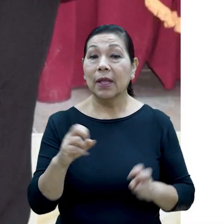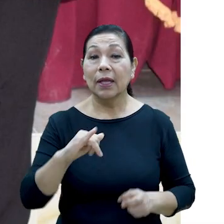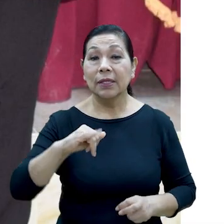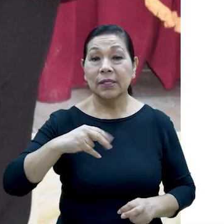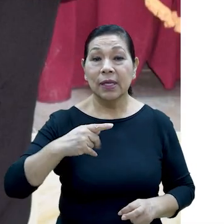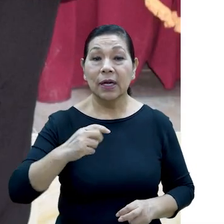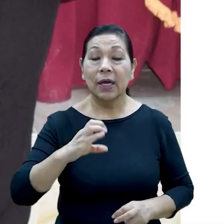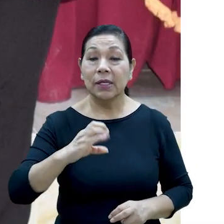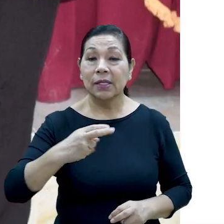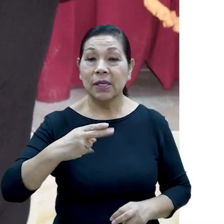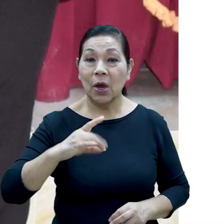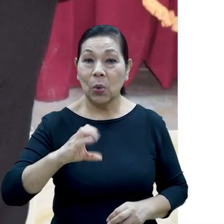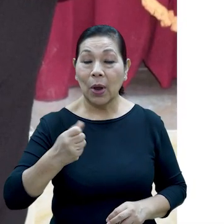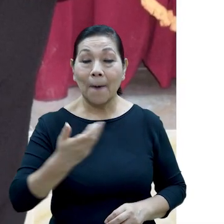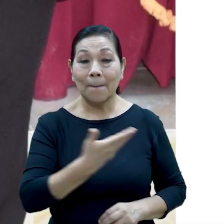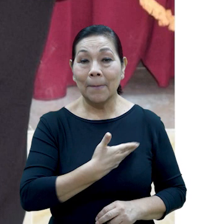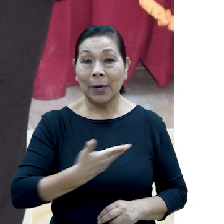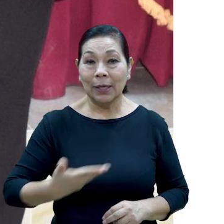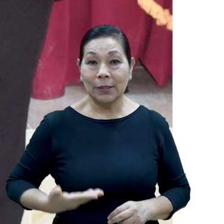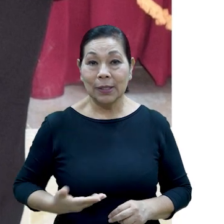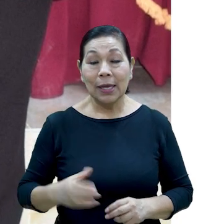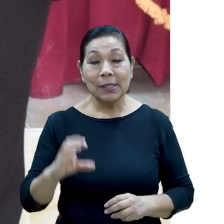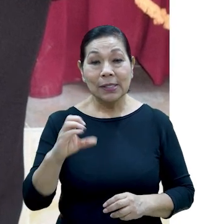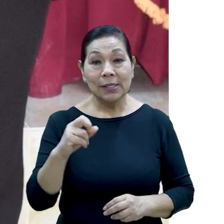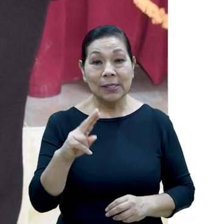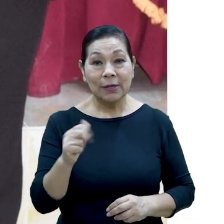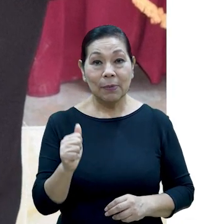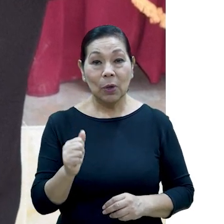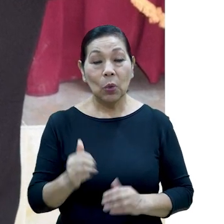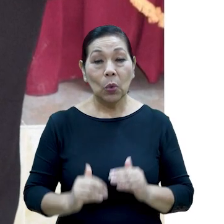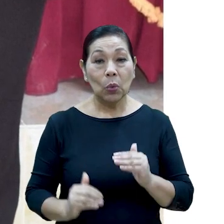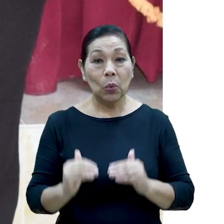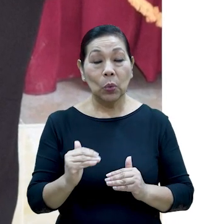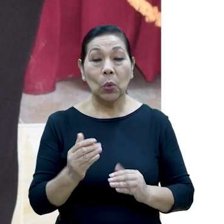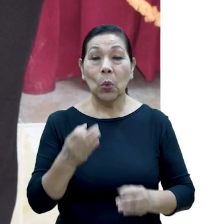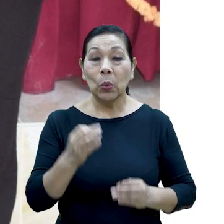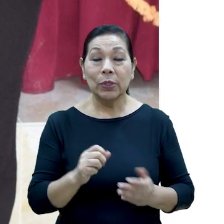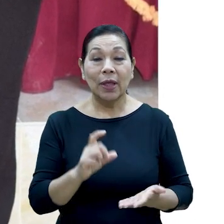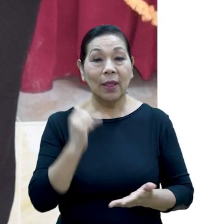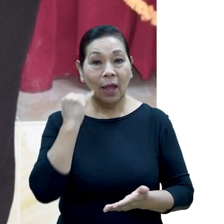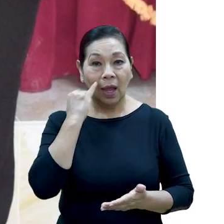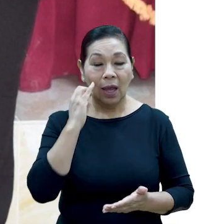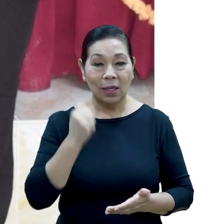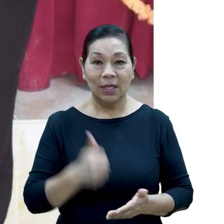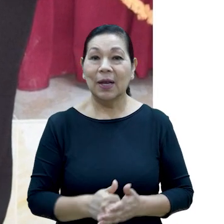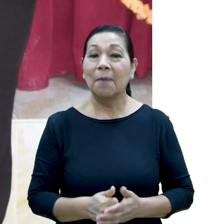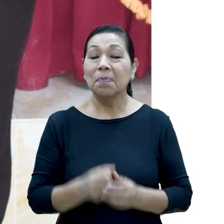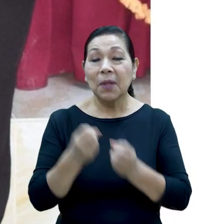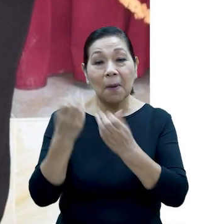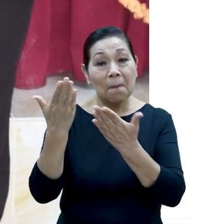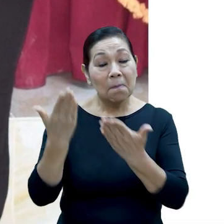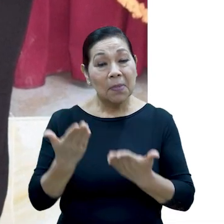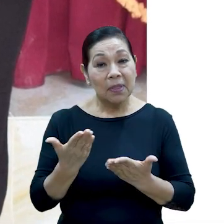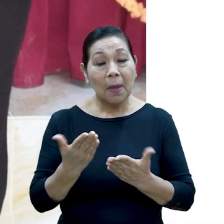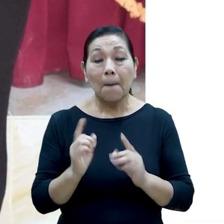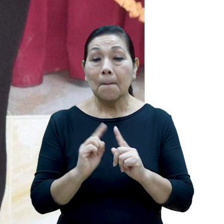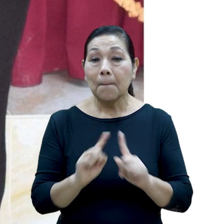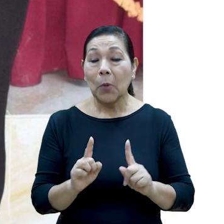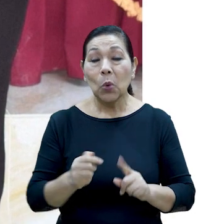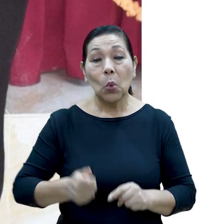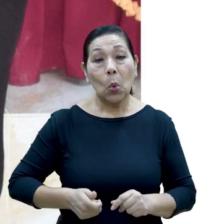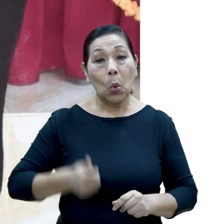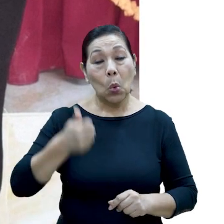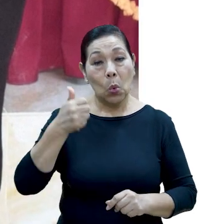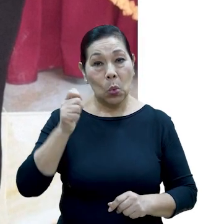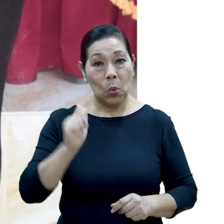titular Jacqueline Chauca Peñalosa, presidenta de la Sala Civil Permanente de la Corte Superior de Justicia de Ica. Las palabras de bienvenida fueron dadas